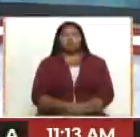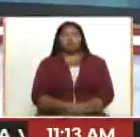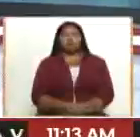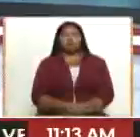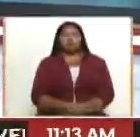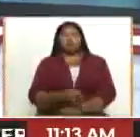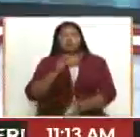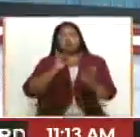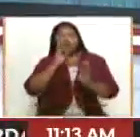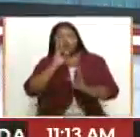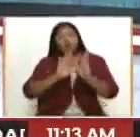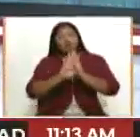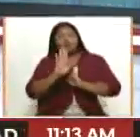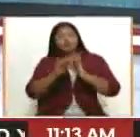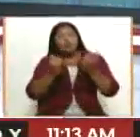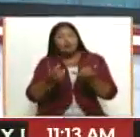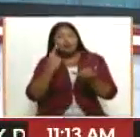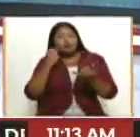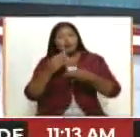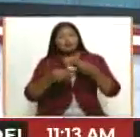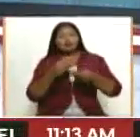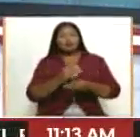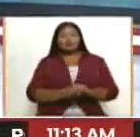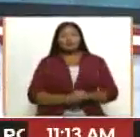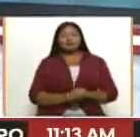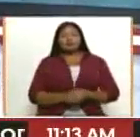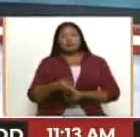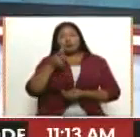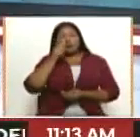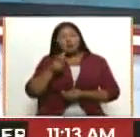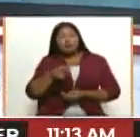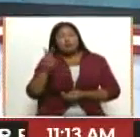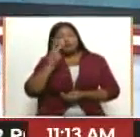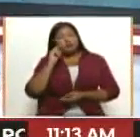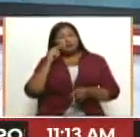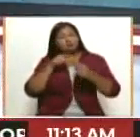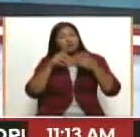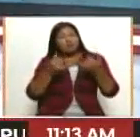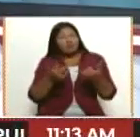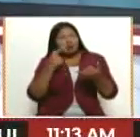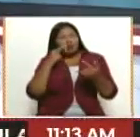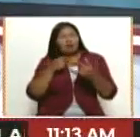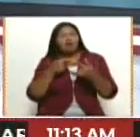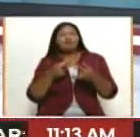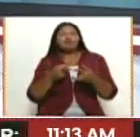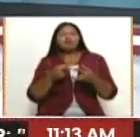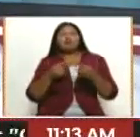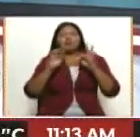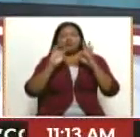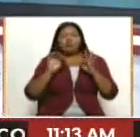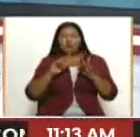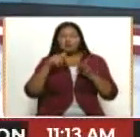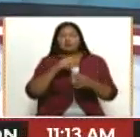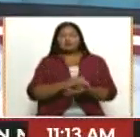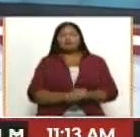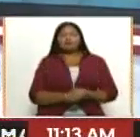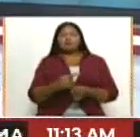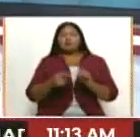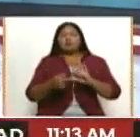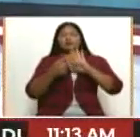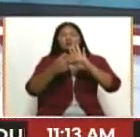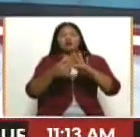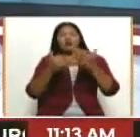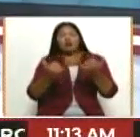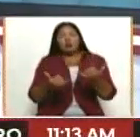se está desarrollando. Y sobre todo reacciones del pueblo venezolano, ¿no?, en torno a esta materia. Bueno, pero vamos a